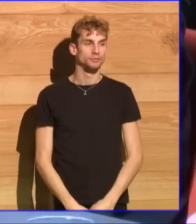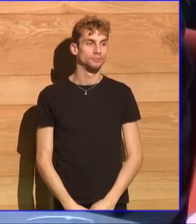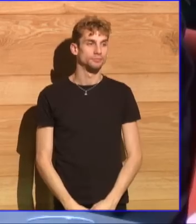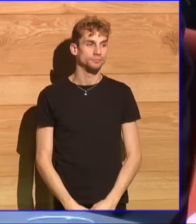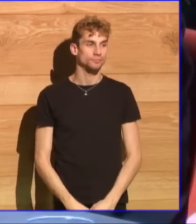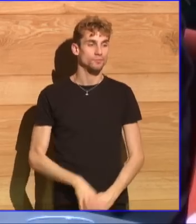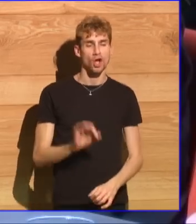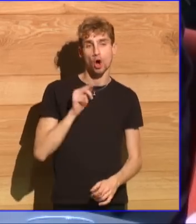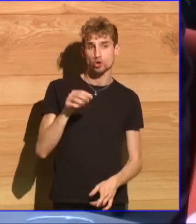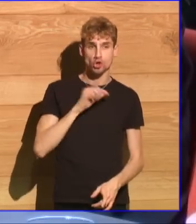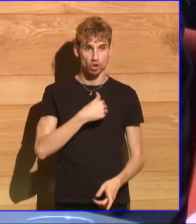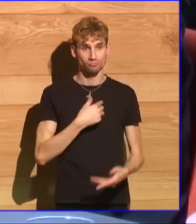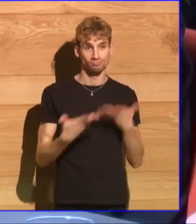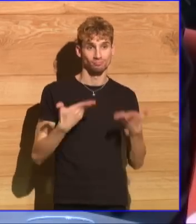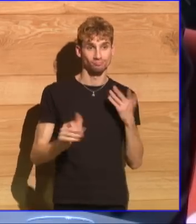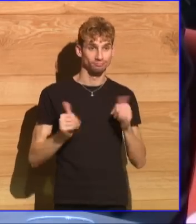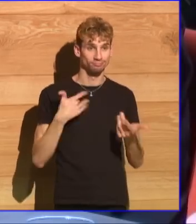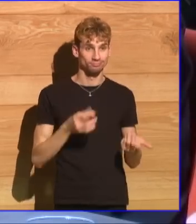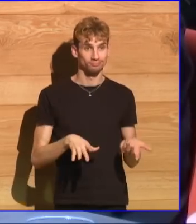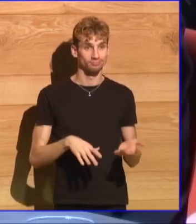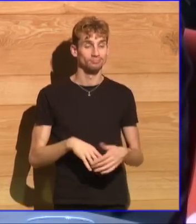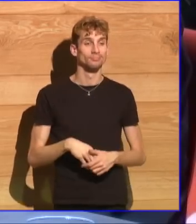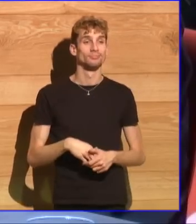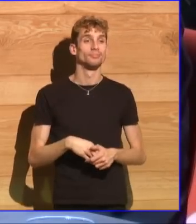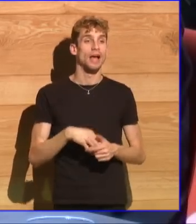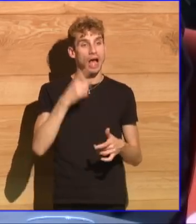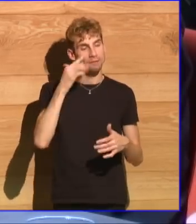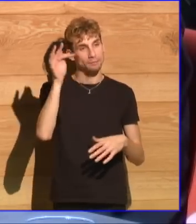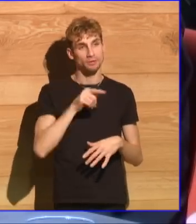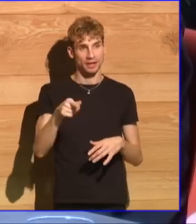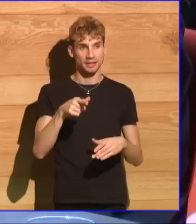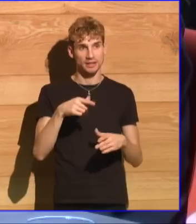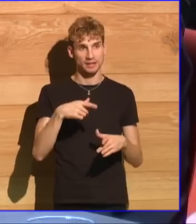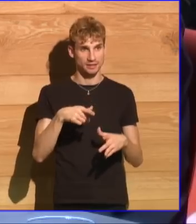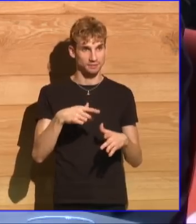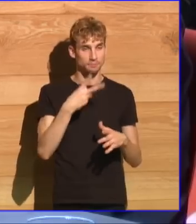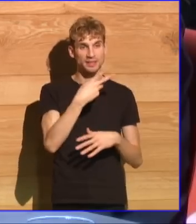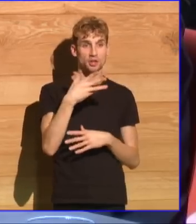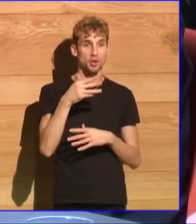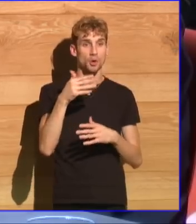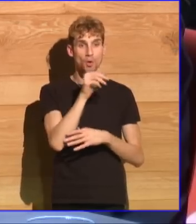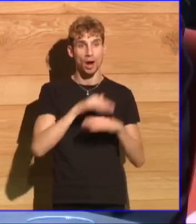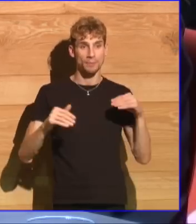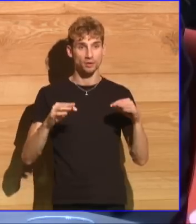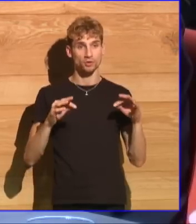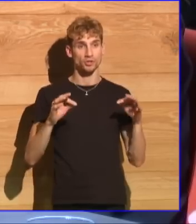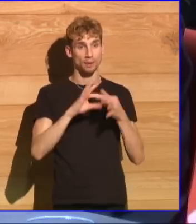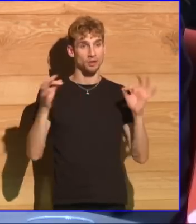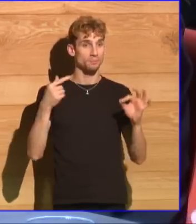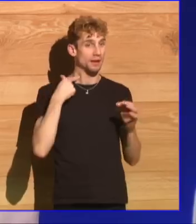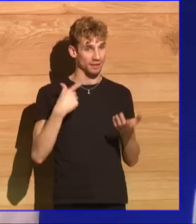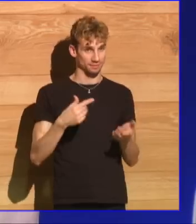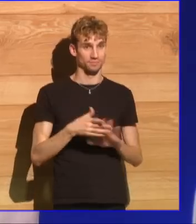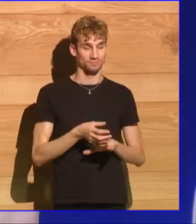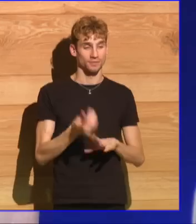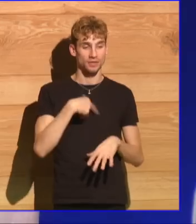O tú o yo, Arturo. No, adelante. A ver, esta es la película que a ti te costó 25 amigos. Sí. Podéis buscarlo aquí Ya lo en contamos, ya lo